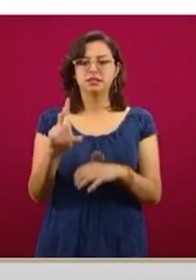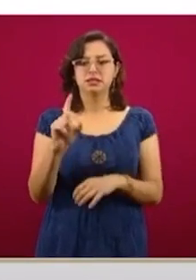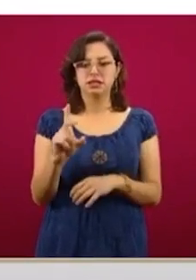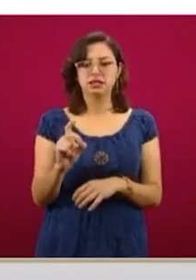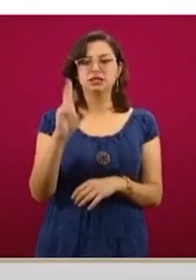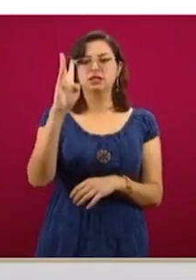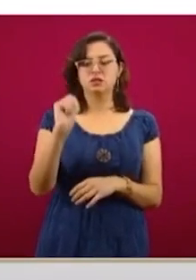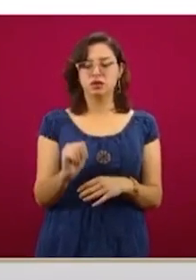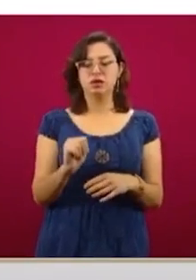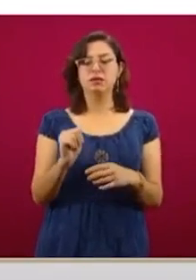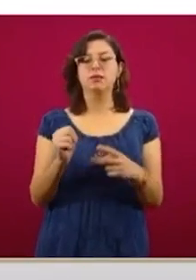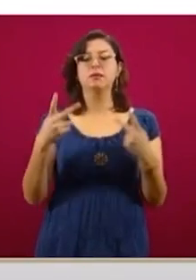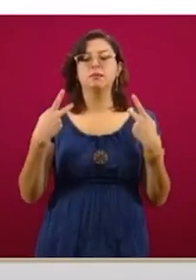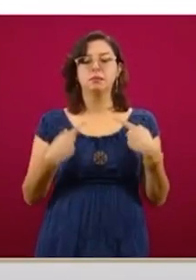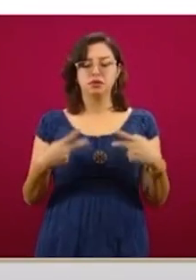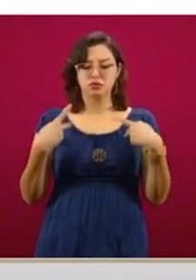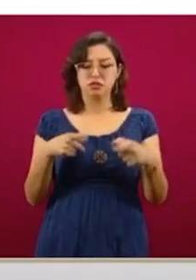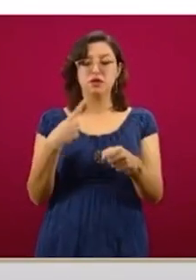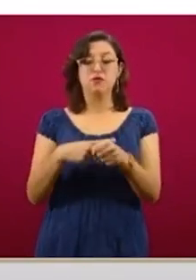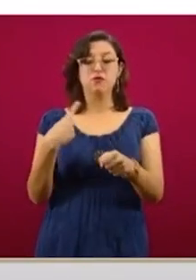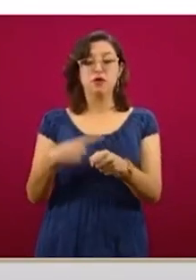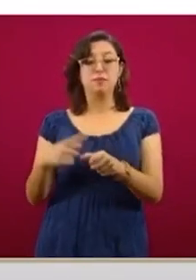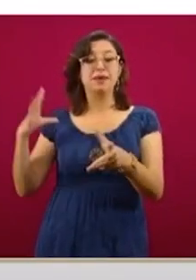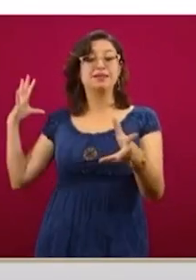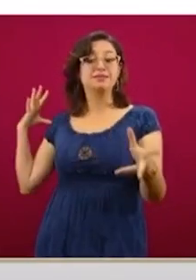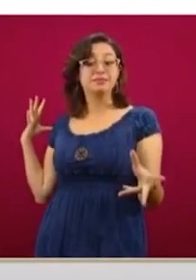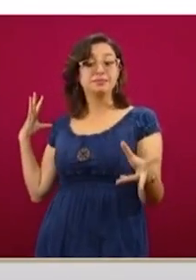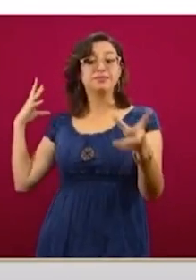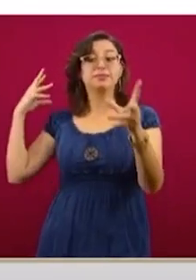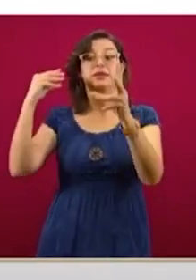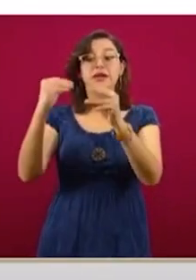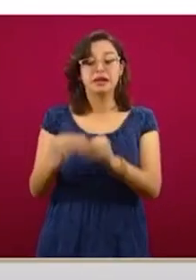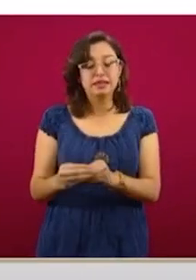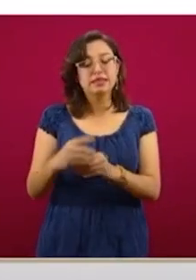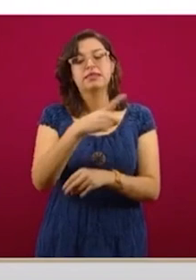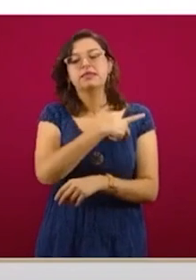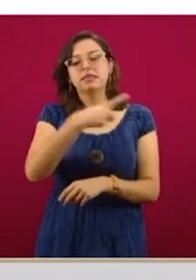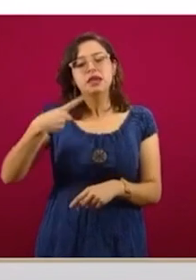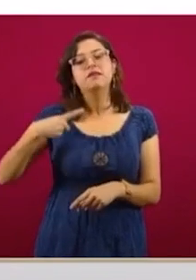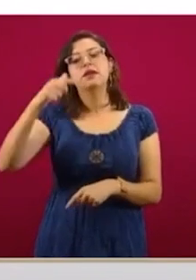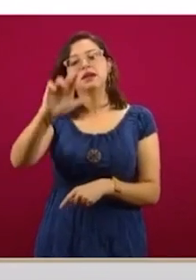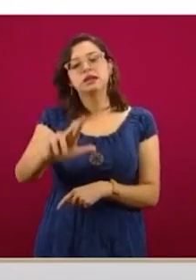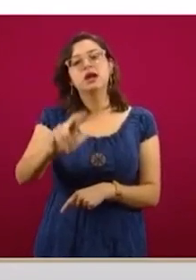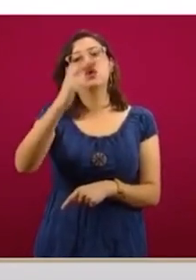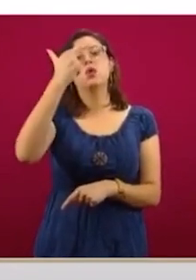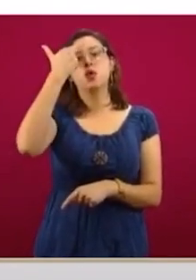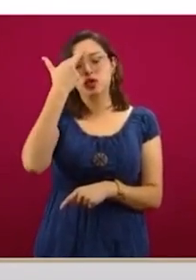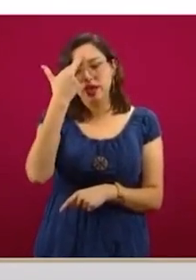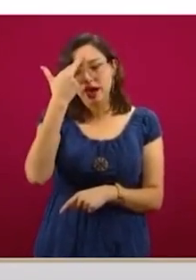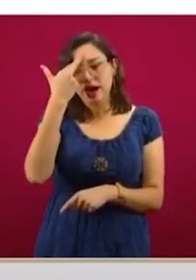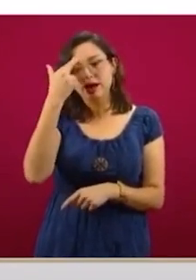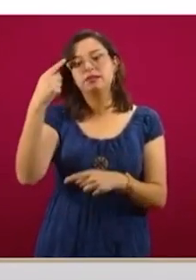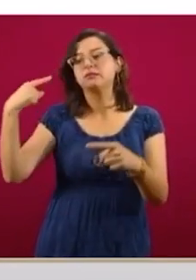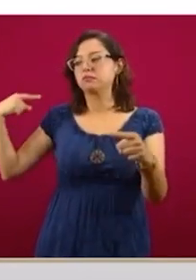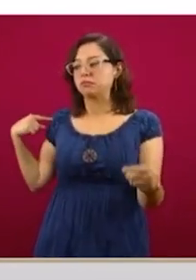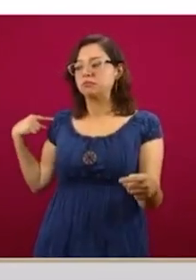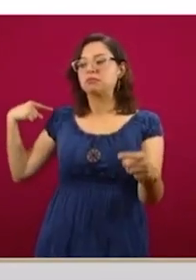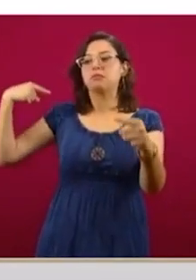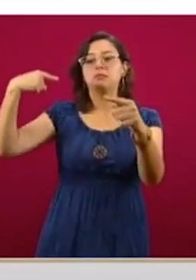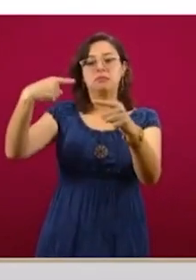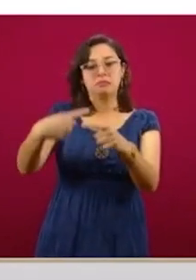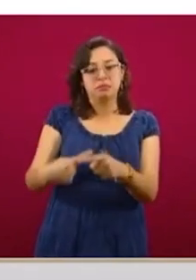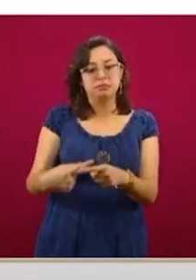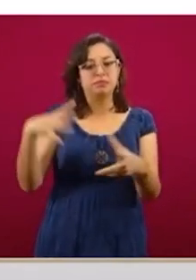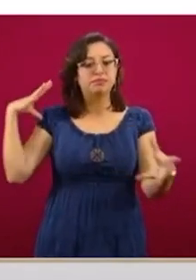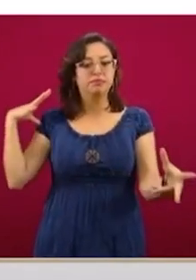20.739 casos confirmados, de los cuales siempre hacemos mucho hincapié, la tercera parte, un poco menos de la